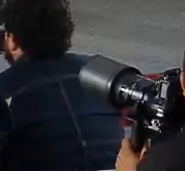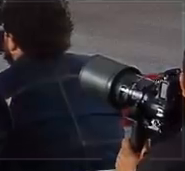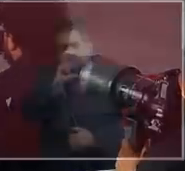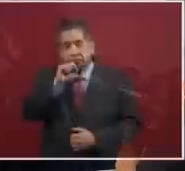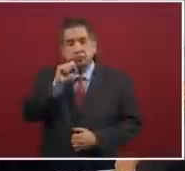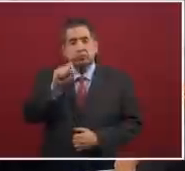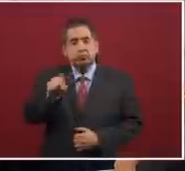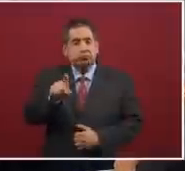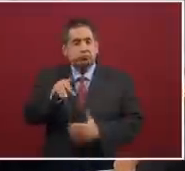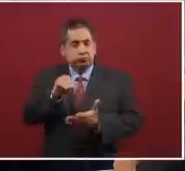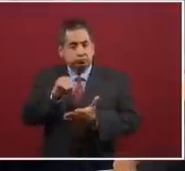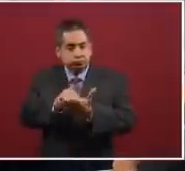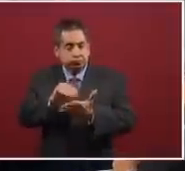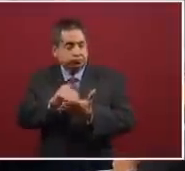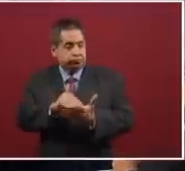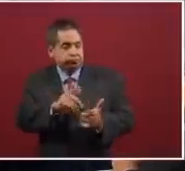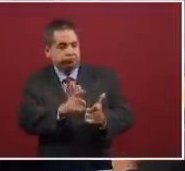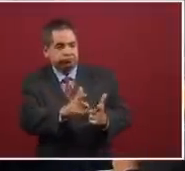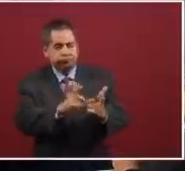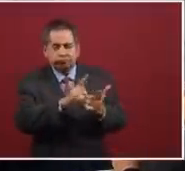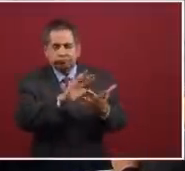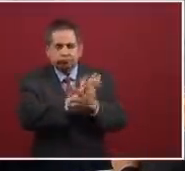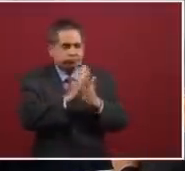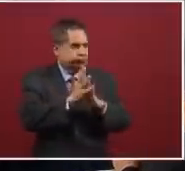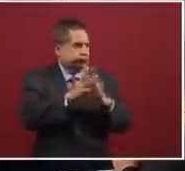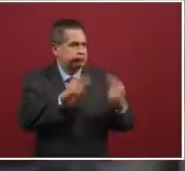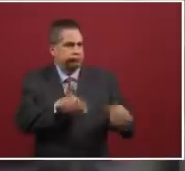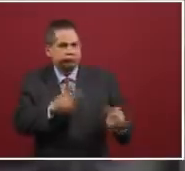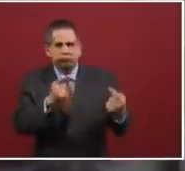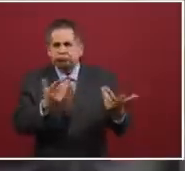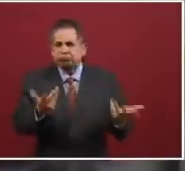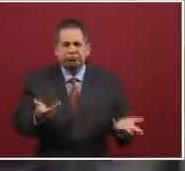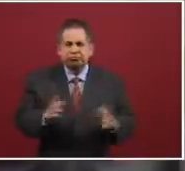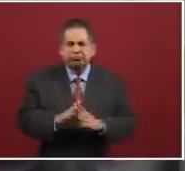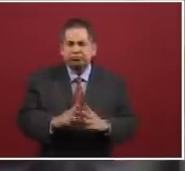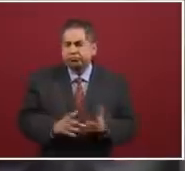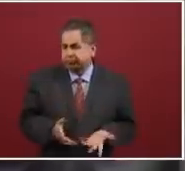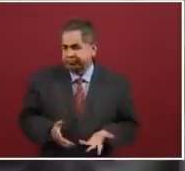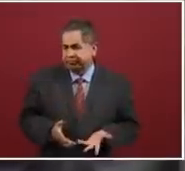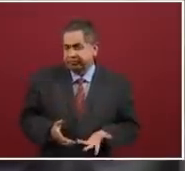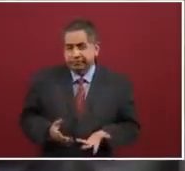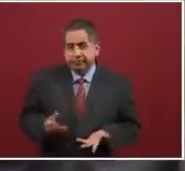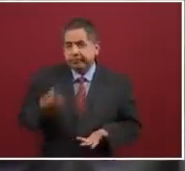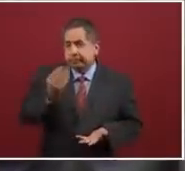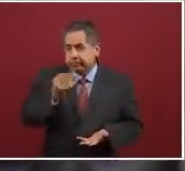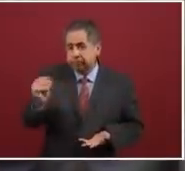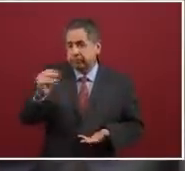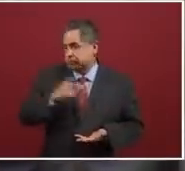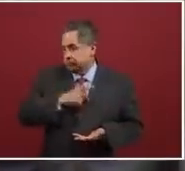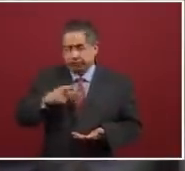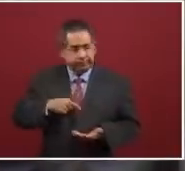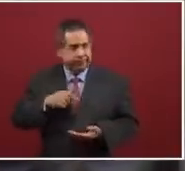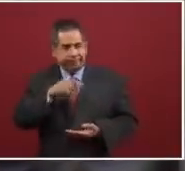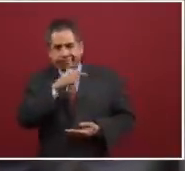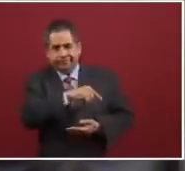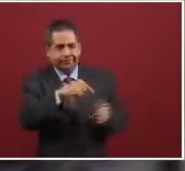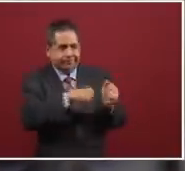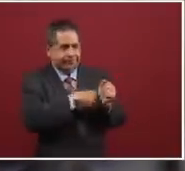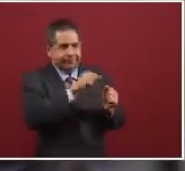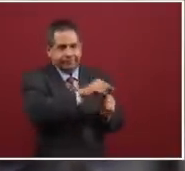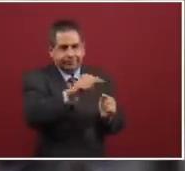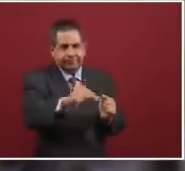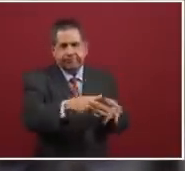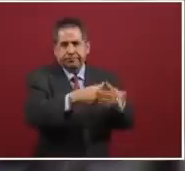sí siguen existiendo los grupos delictivos. Esto significa que forzosamente siguen existiendo las